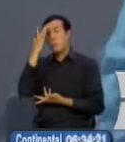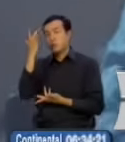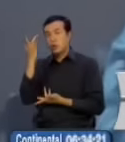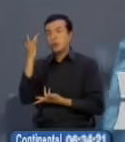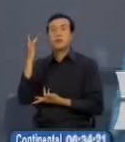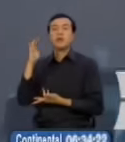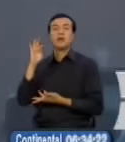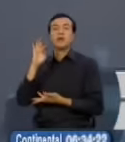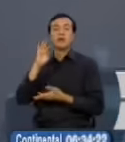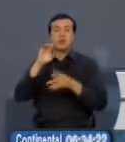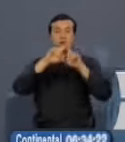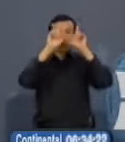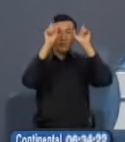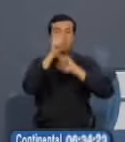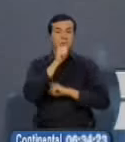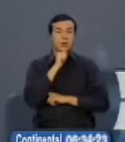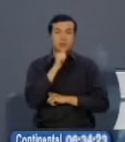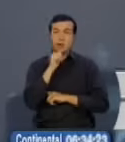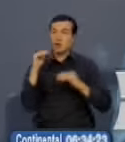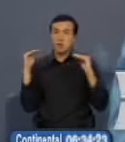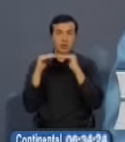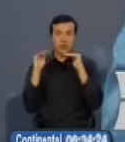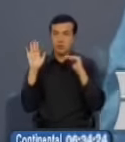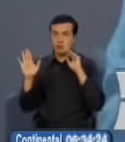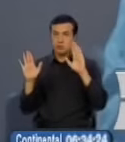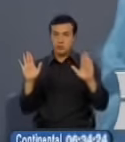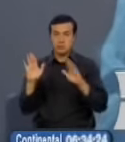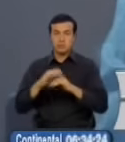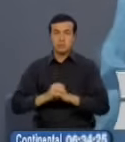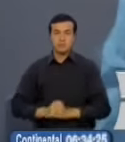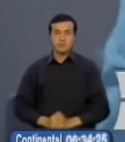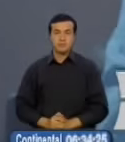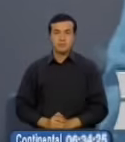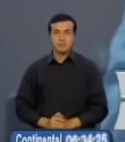en instituciones privadas por derivación.